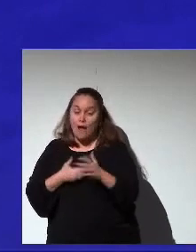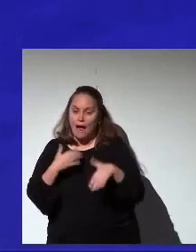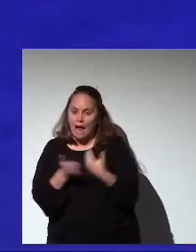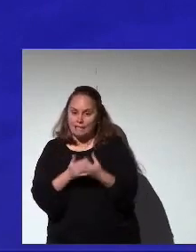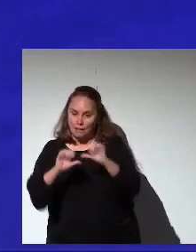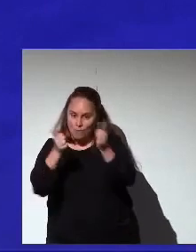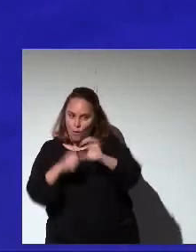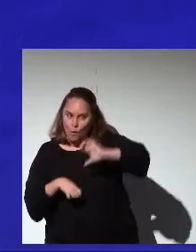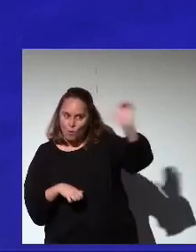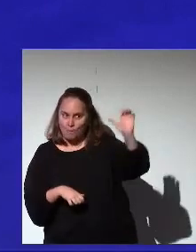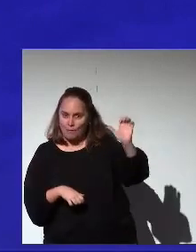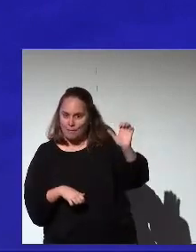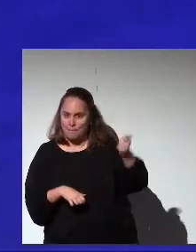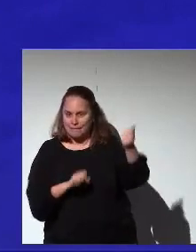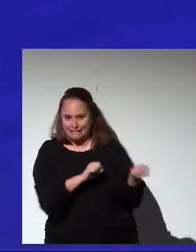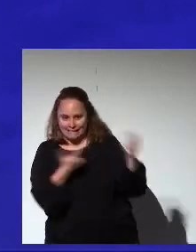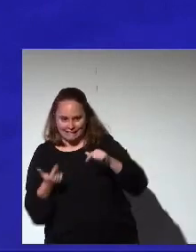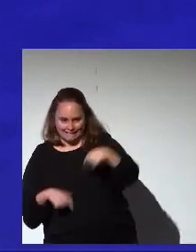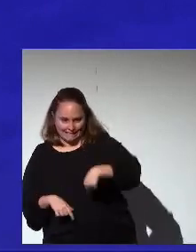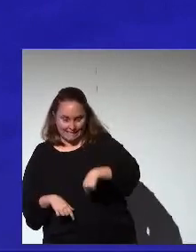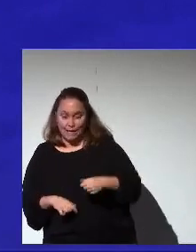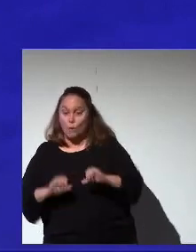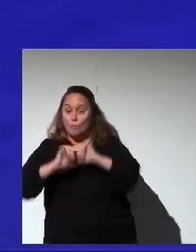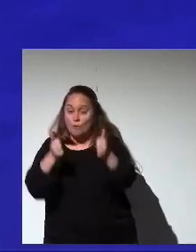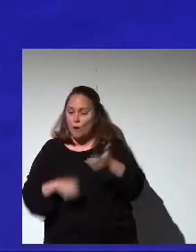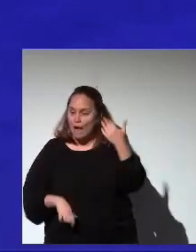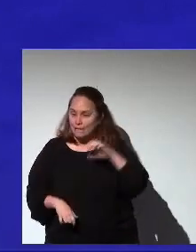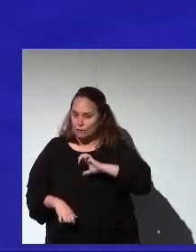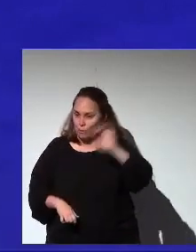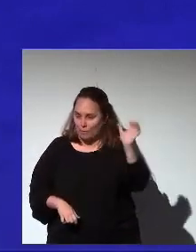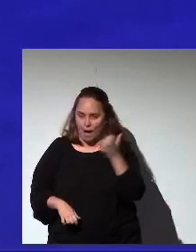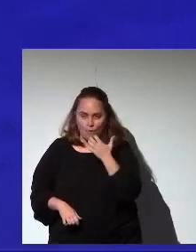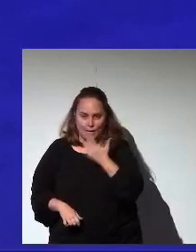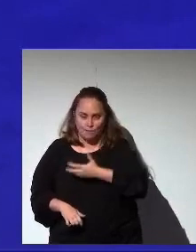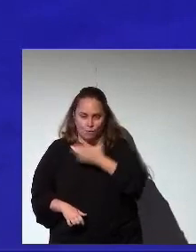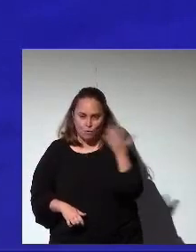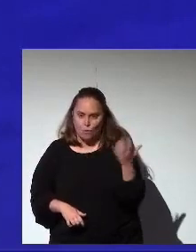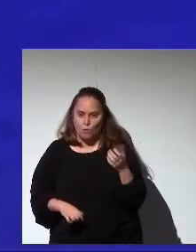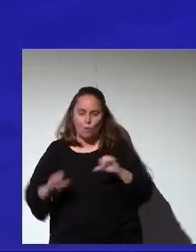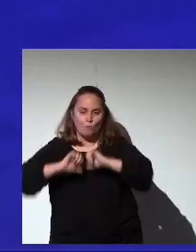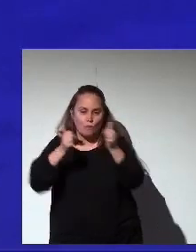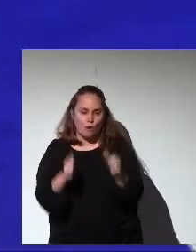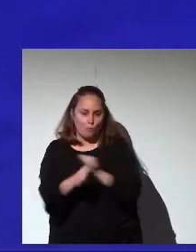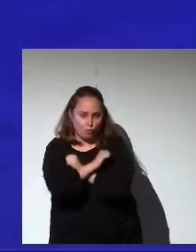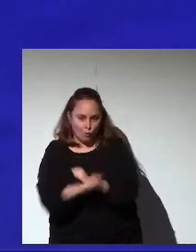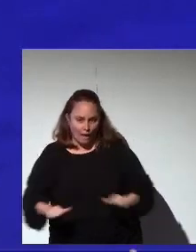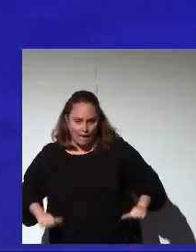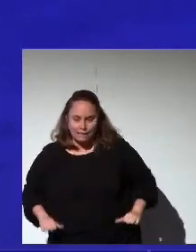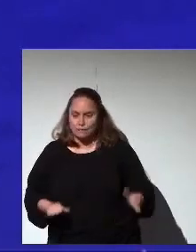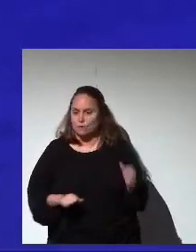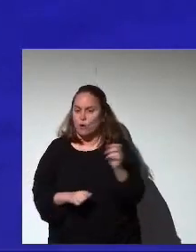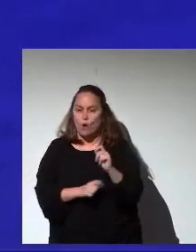acercando más. Los modelos, por ejemplo, que existían antes por ejemplo, el modelo portugués de